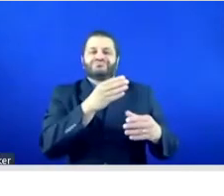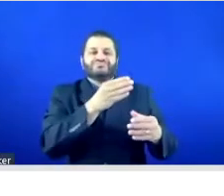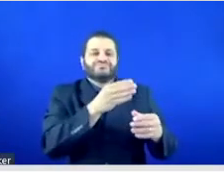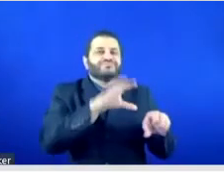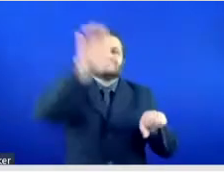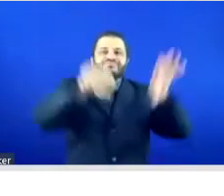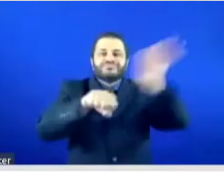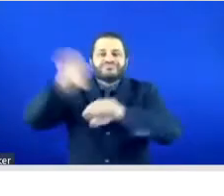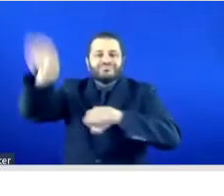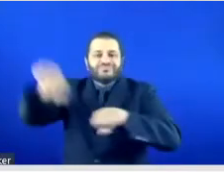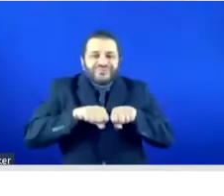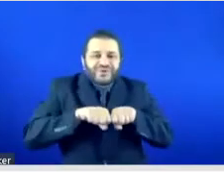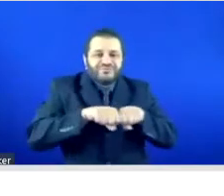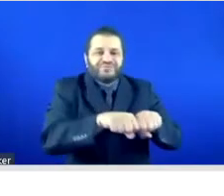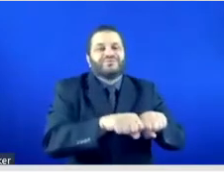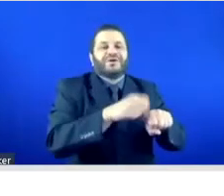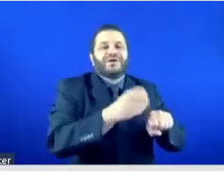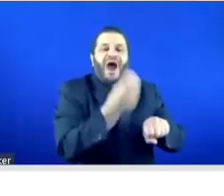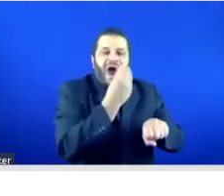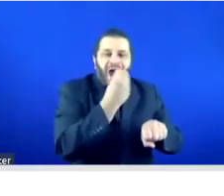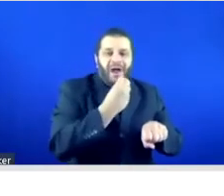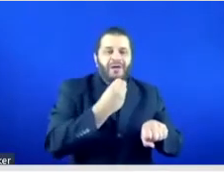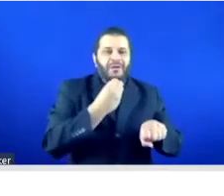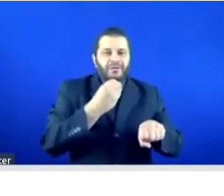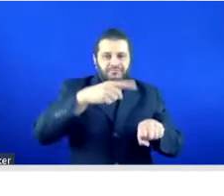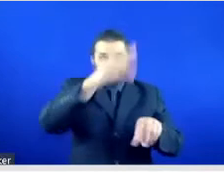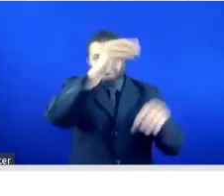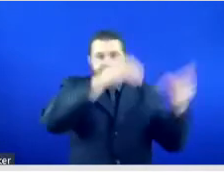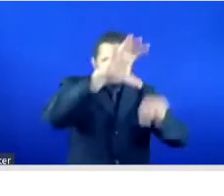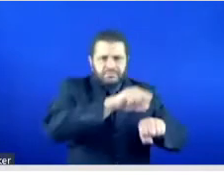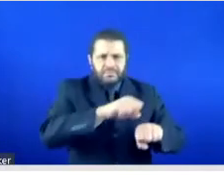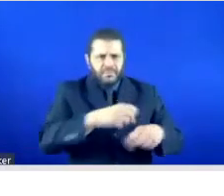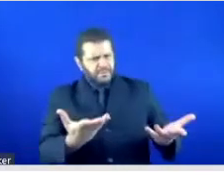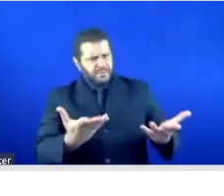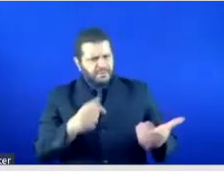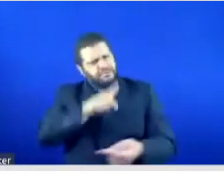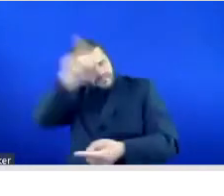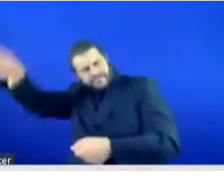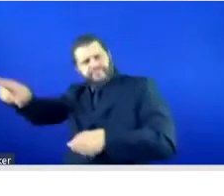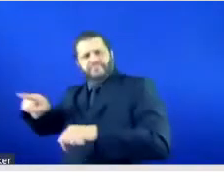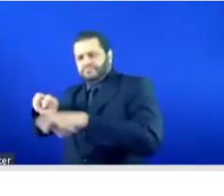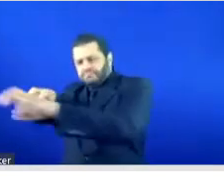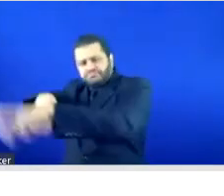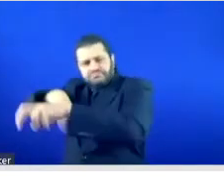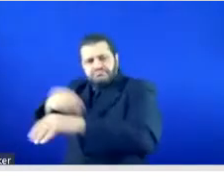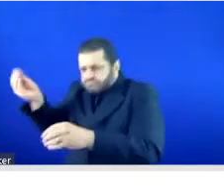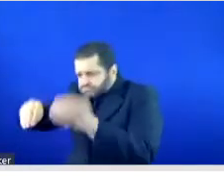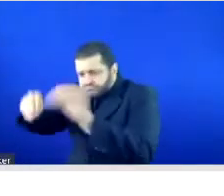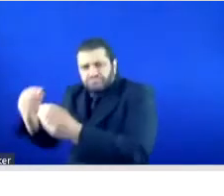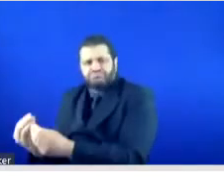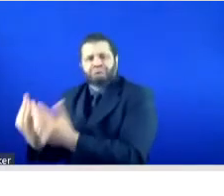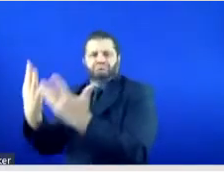requiere agua, que requiere unas ciertas condiciones. Y ese es un reto mayúsculo. Por ejemplo, ¿cómo podemos